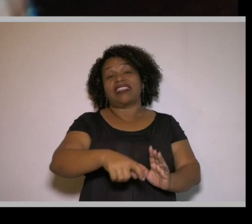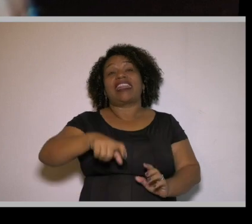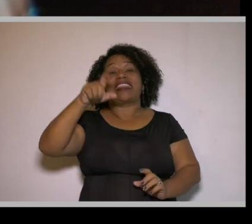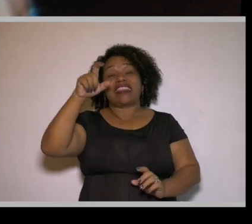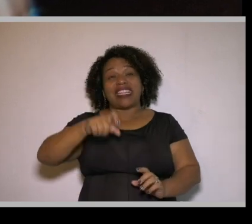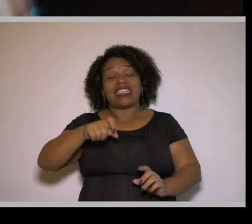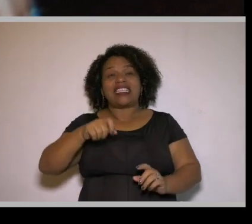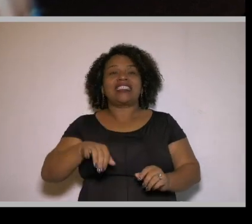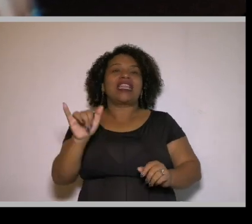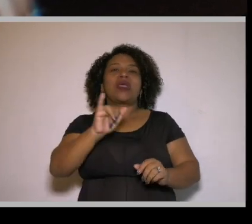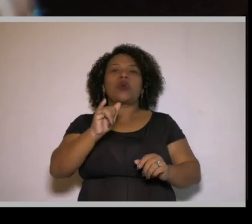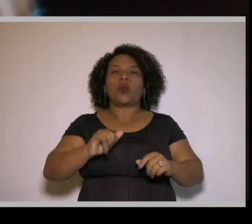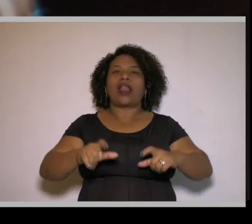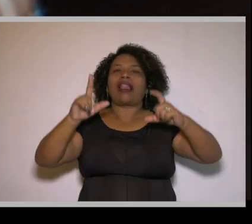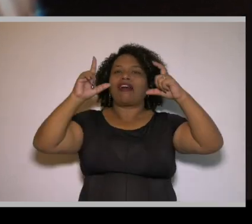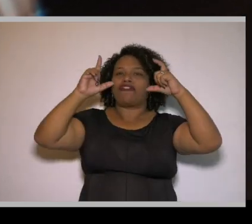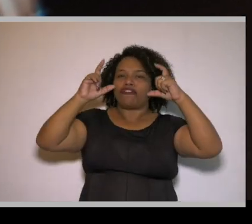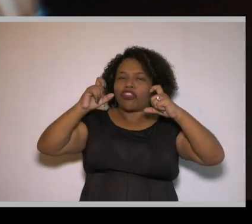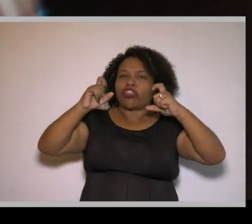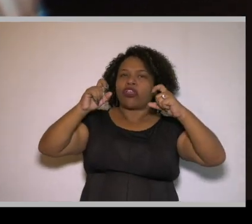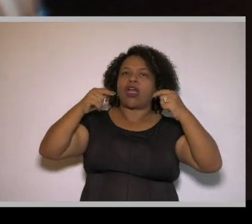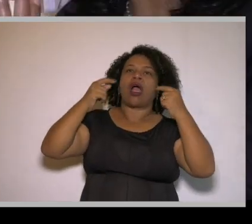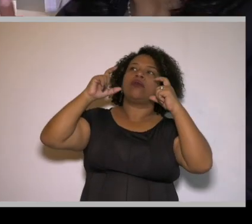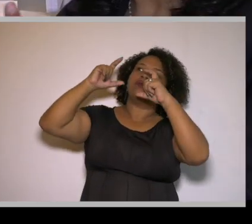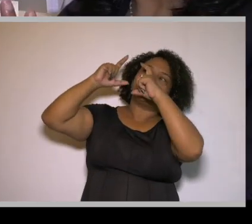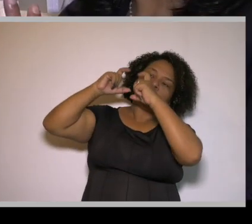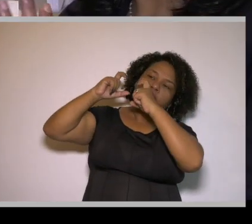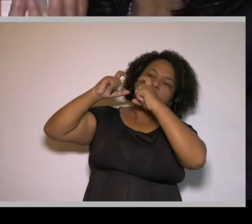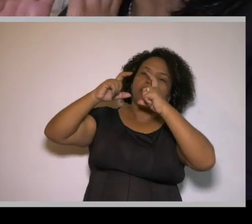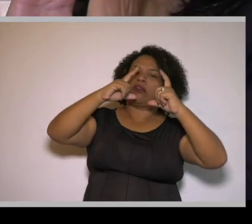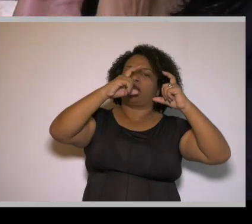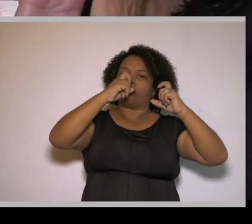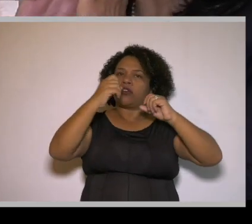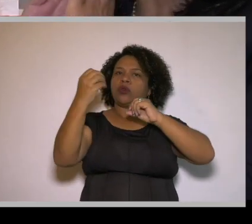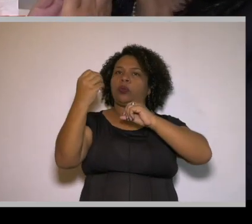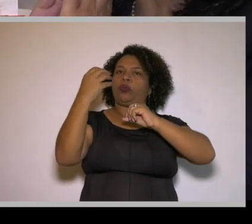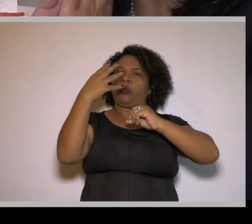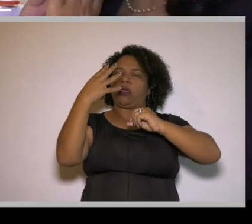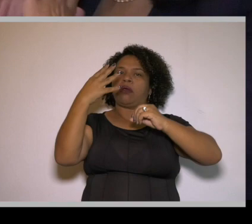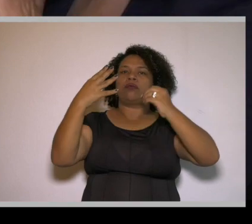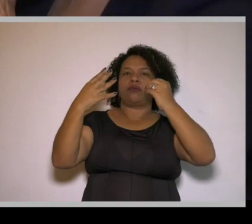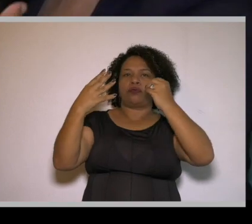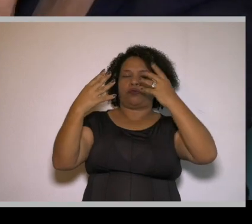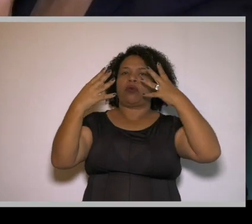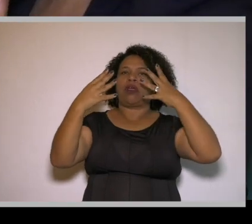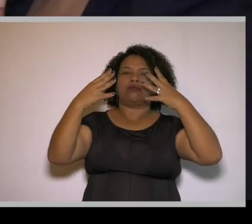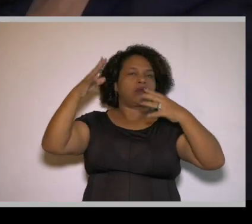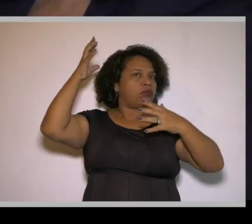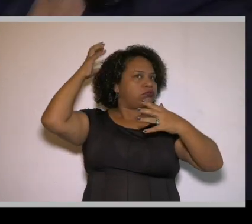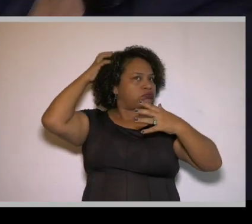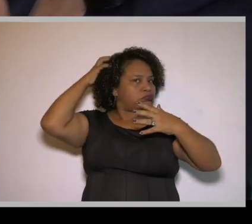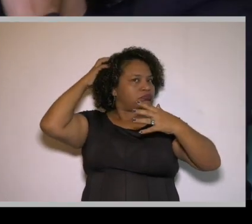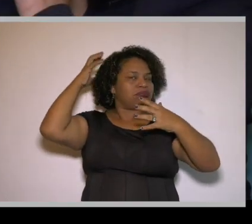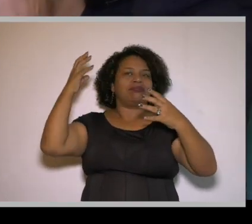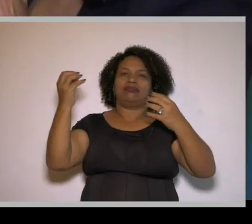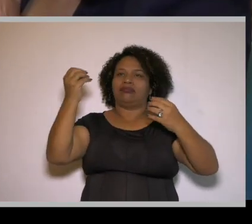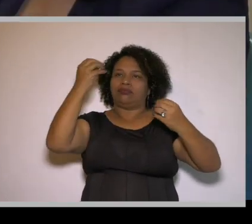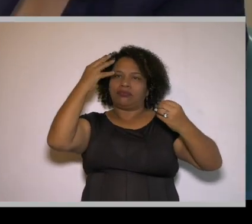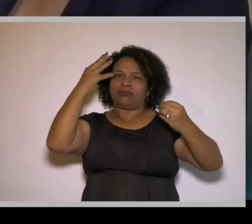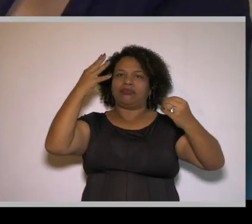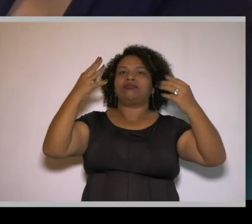de los puntos de crecimiento de la mandíbula. ¿Afecta cuando hay una fractura no bien